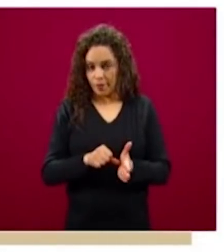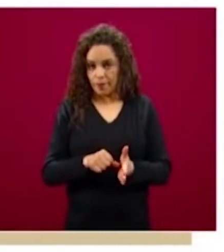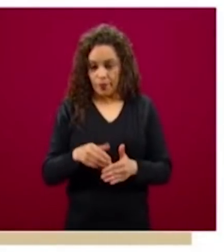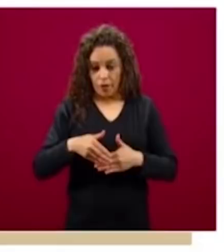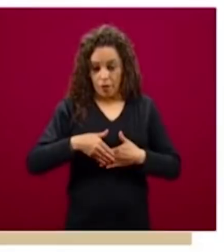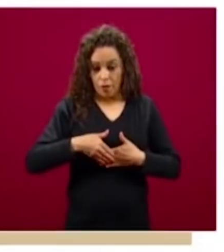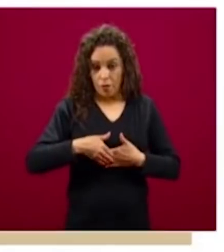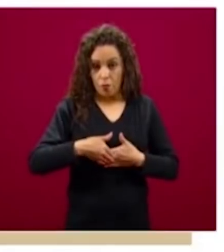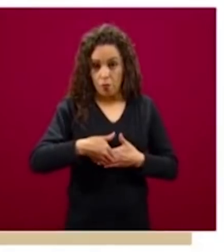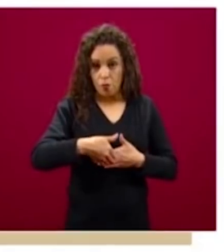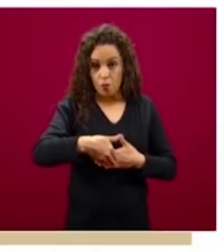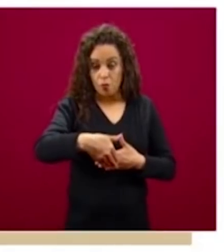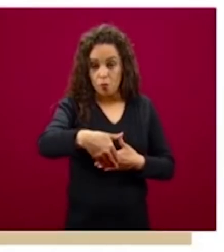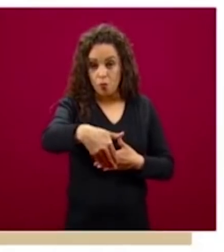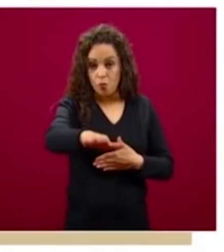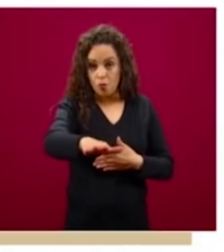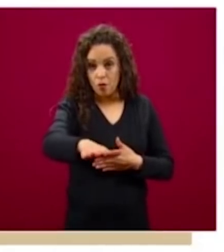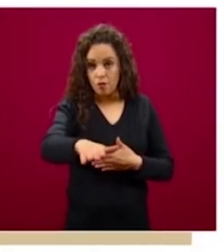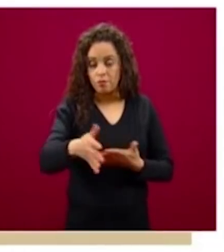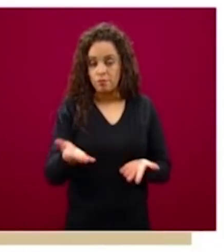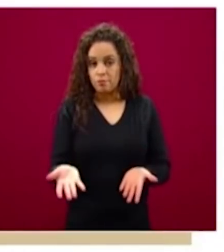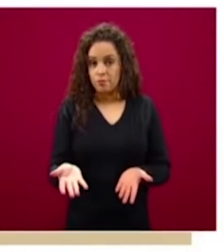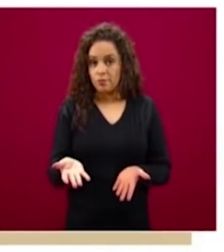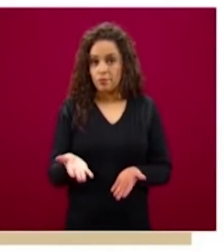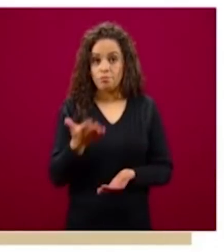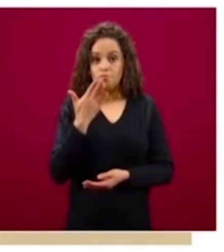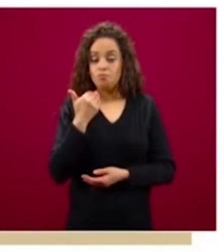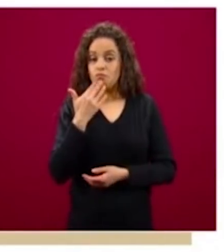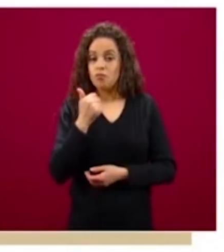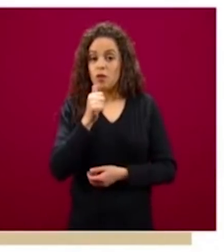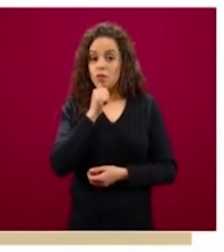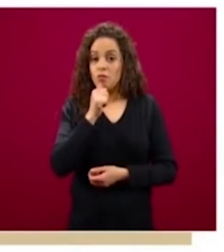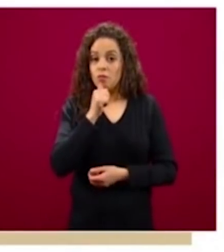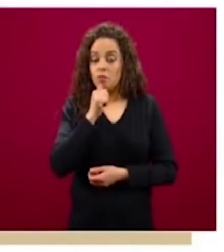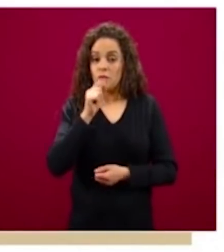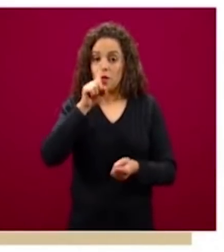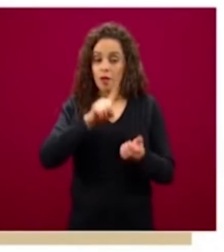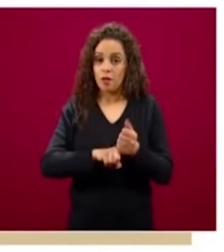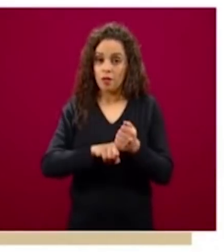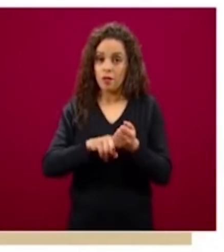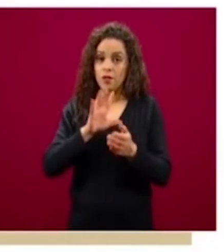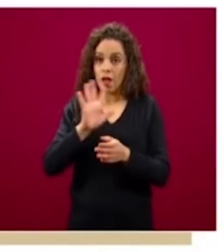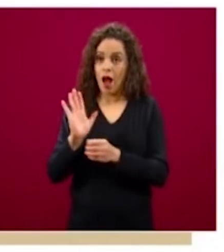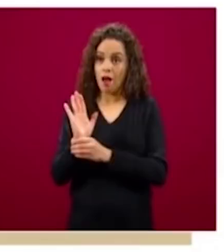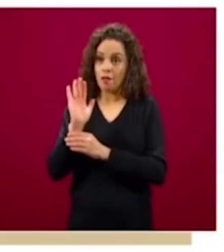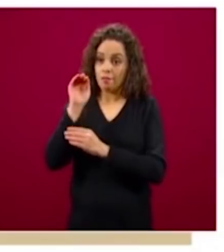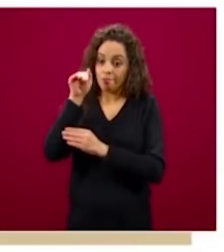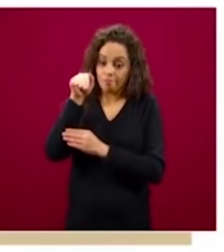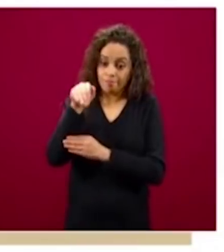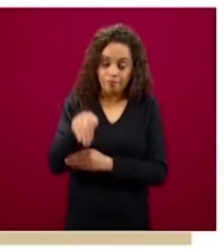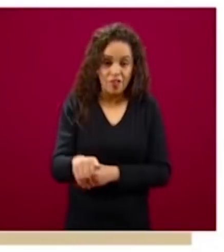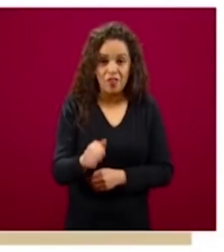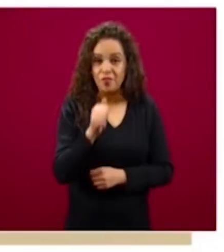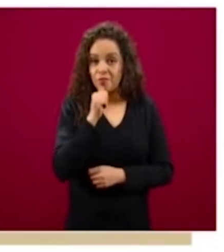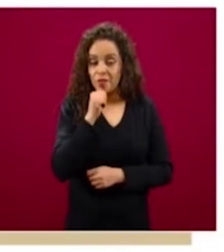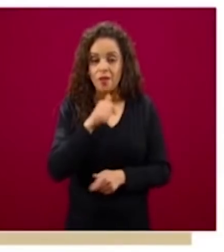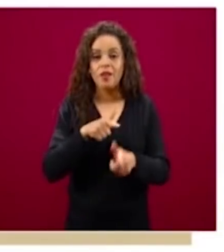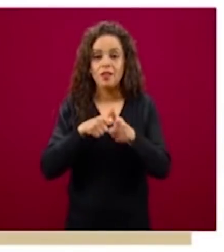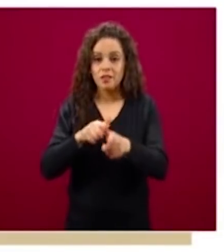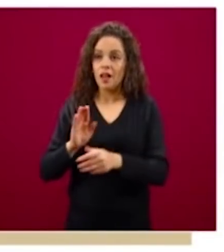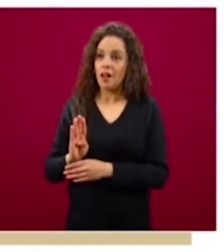si bien es cierto no hubo todavía una curva o una tendencia descendente, al menos